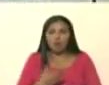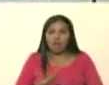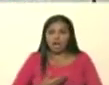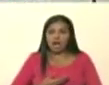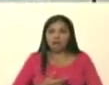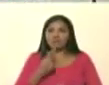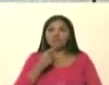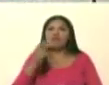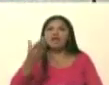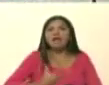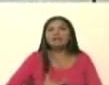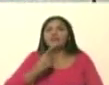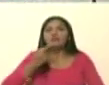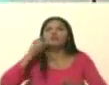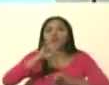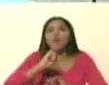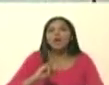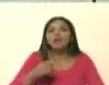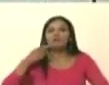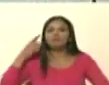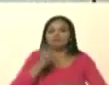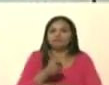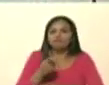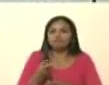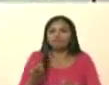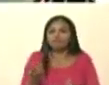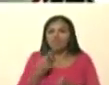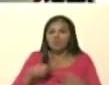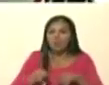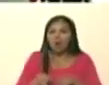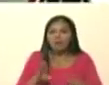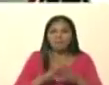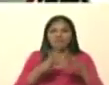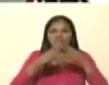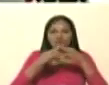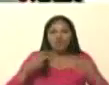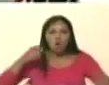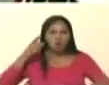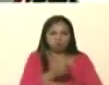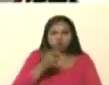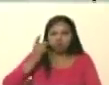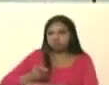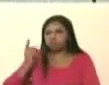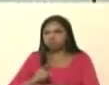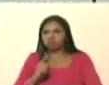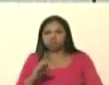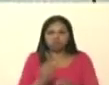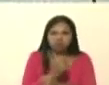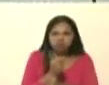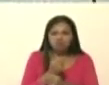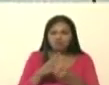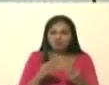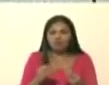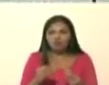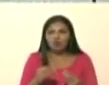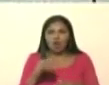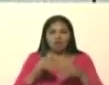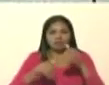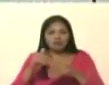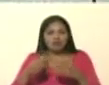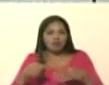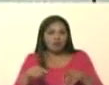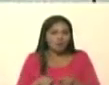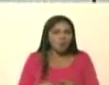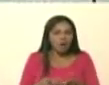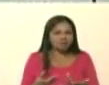usted alcaldesa gabriela una dictadora en cuba todos somos dictadores dictadores del proletariado la dictadura del